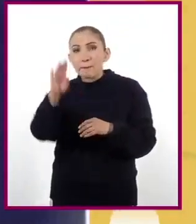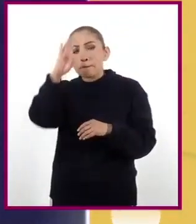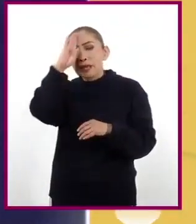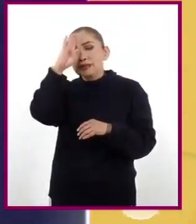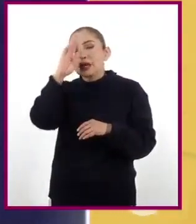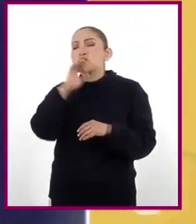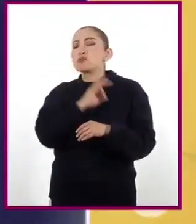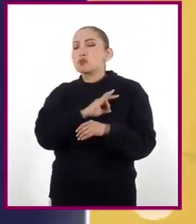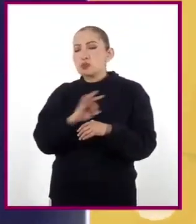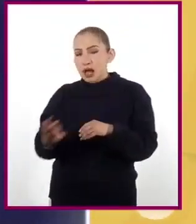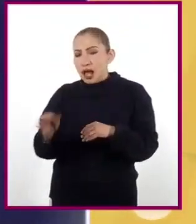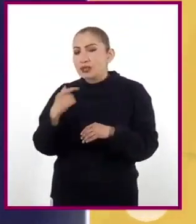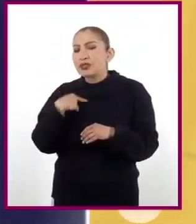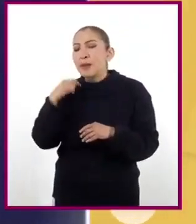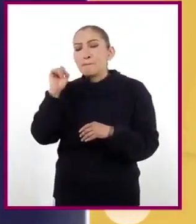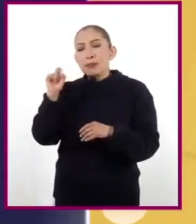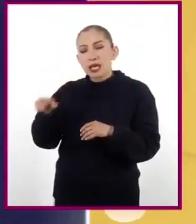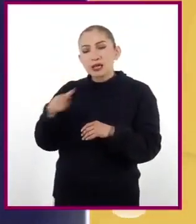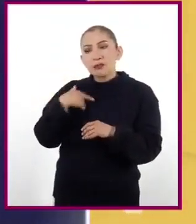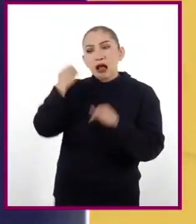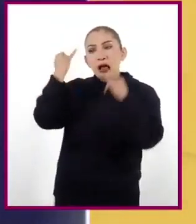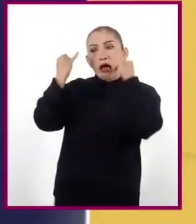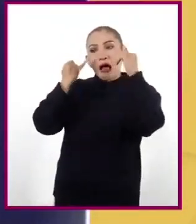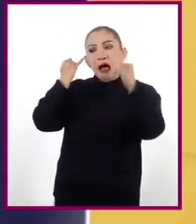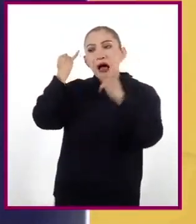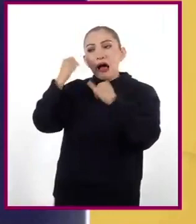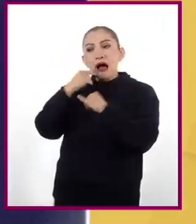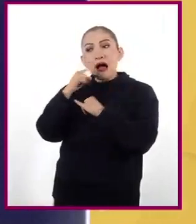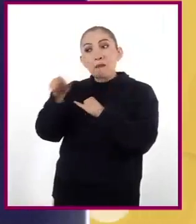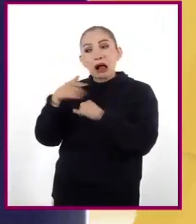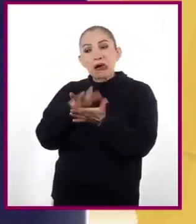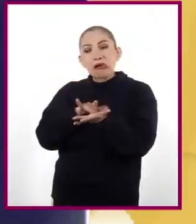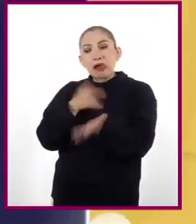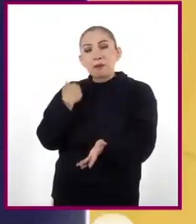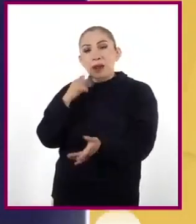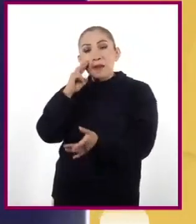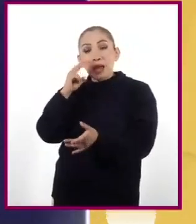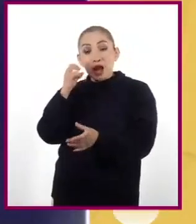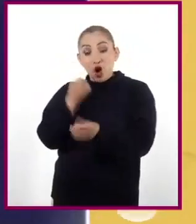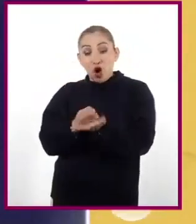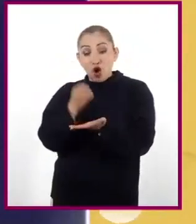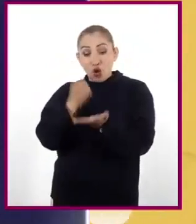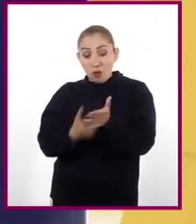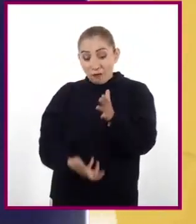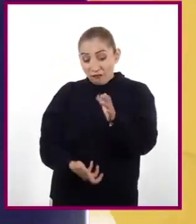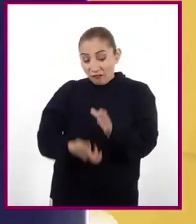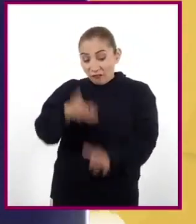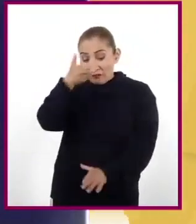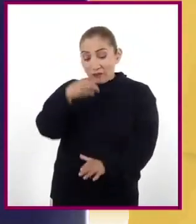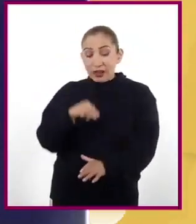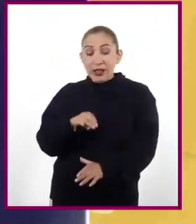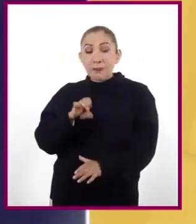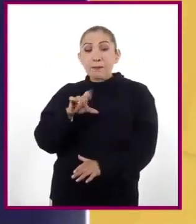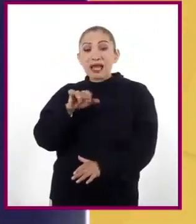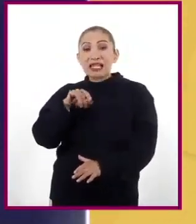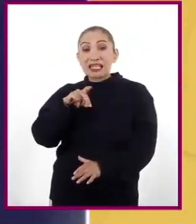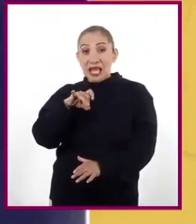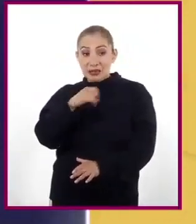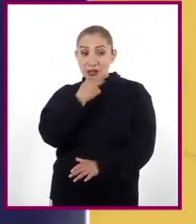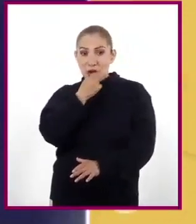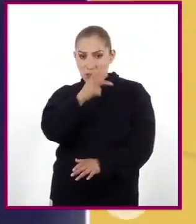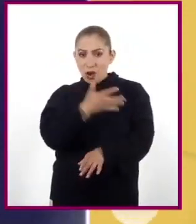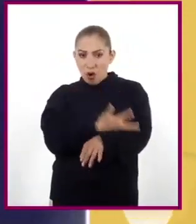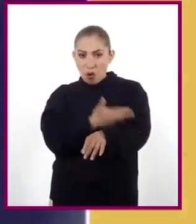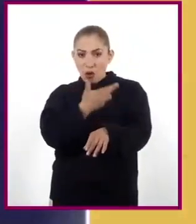pensó que era posible servirse de aquella invención inútil para desentrañar el oro de la tierra. Melquíades, que era un